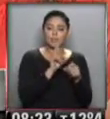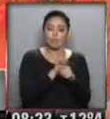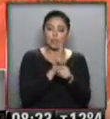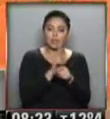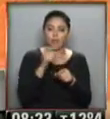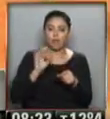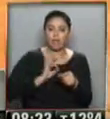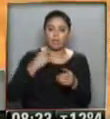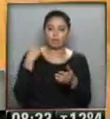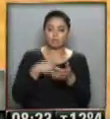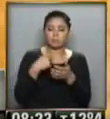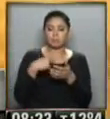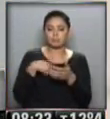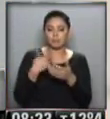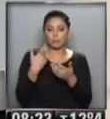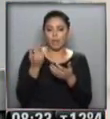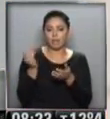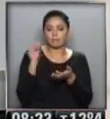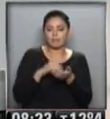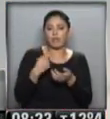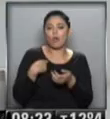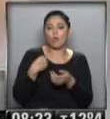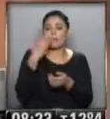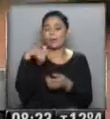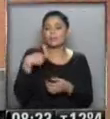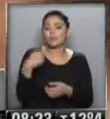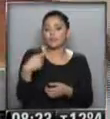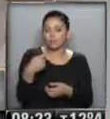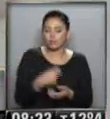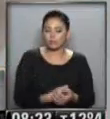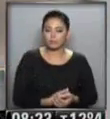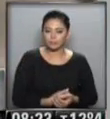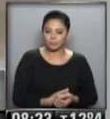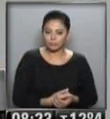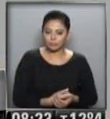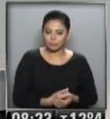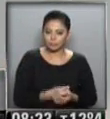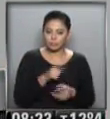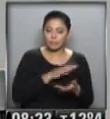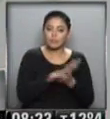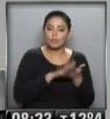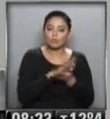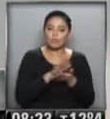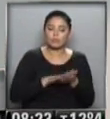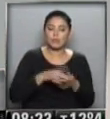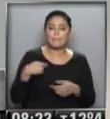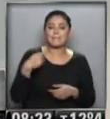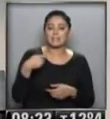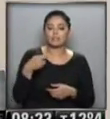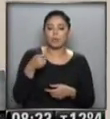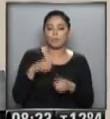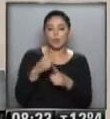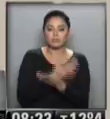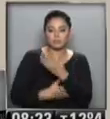jubilación se subsanó el problema que había entre incompatibilidad entre pensión con discapacidad y